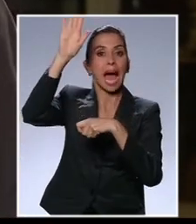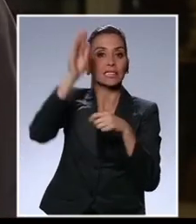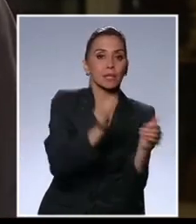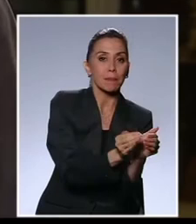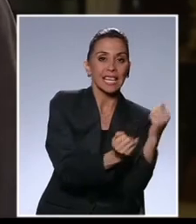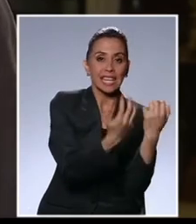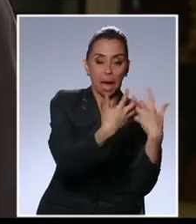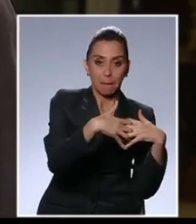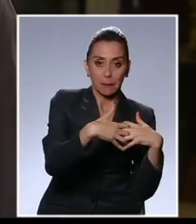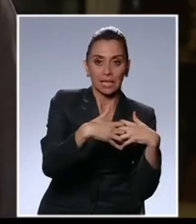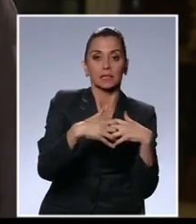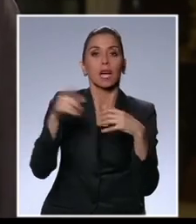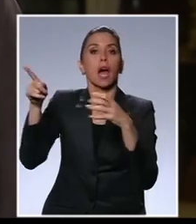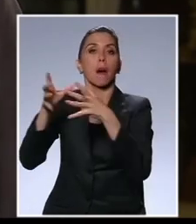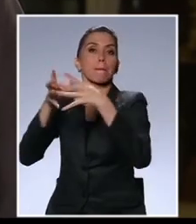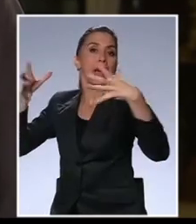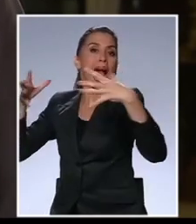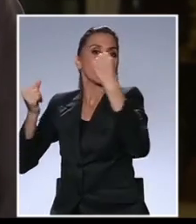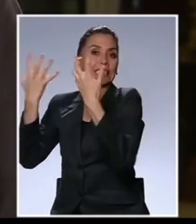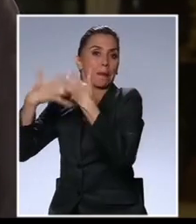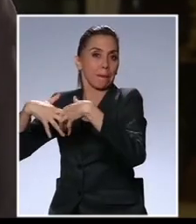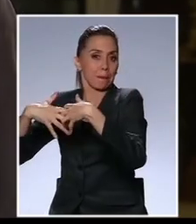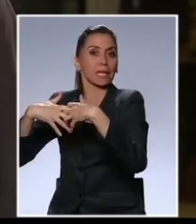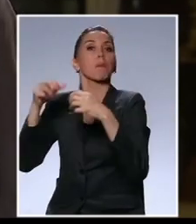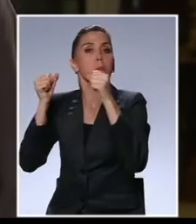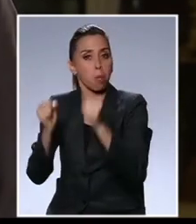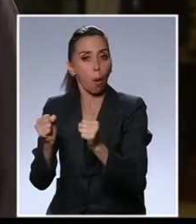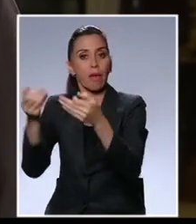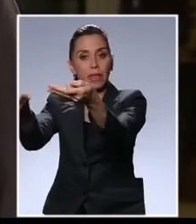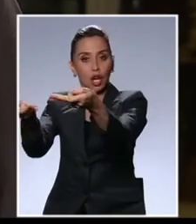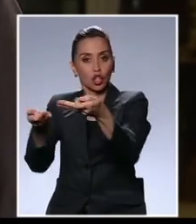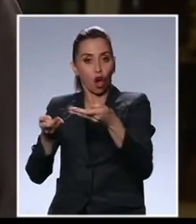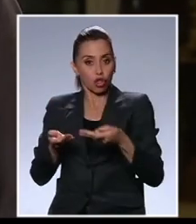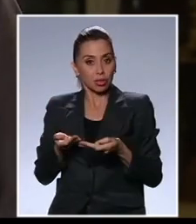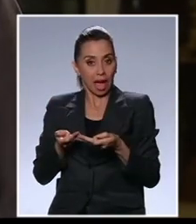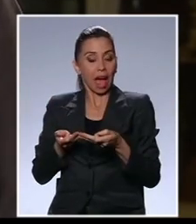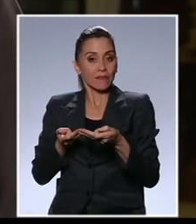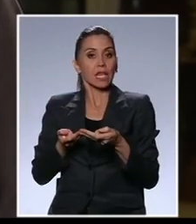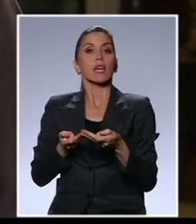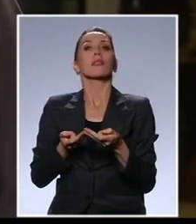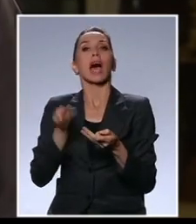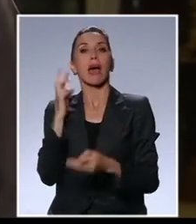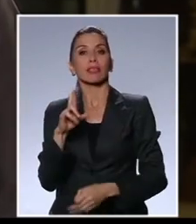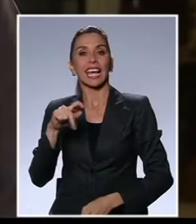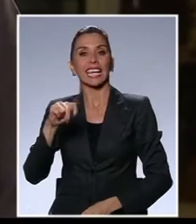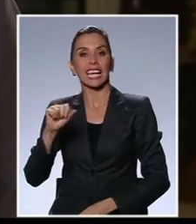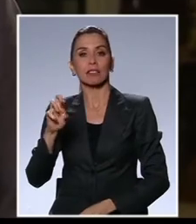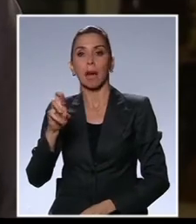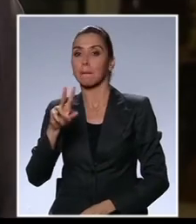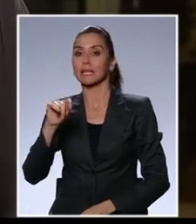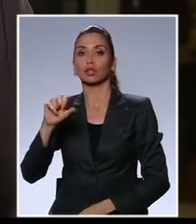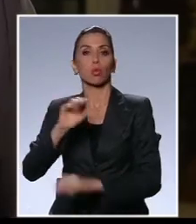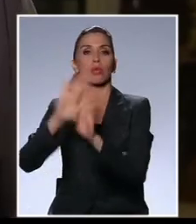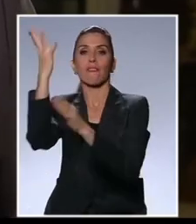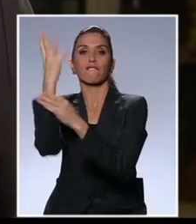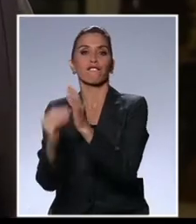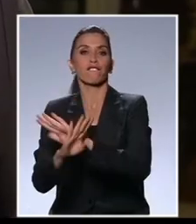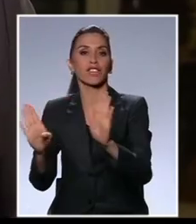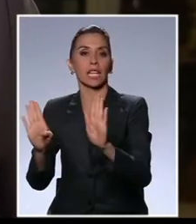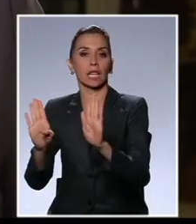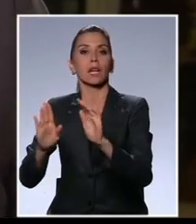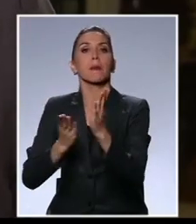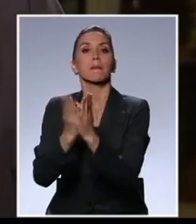las microempresas que por su tamaño pueden llevar sistemas contables se deroga el régimen de renta presunta a partir del